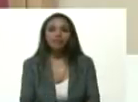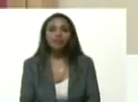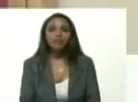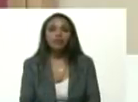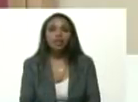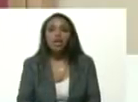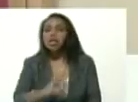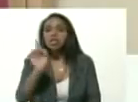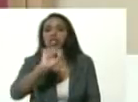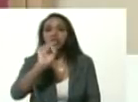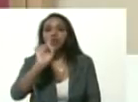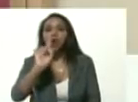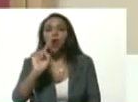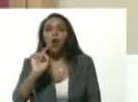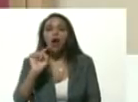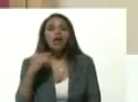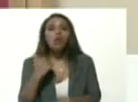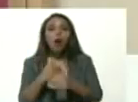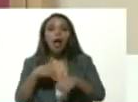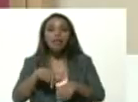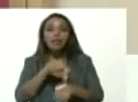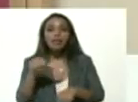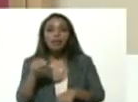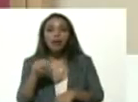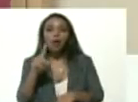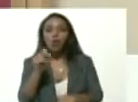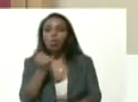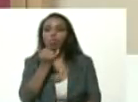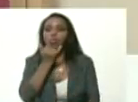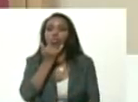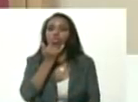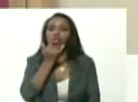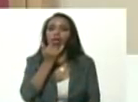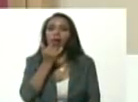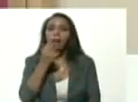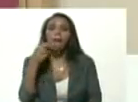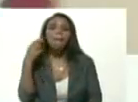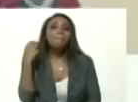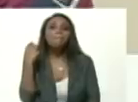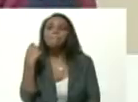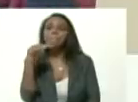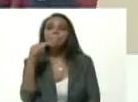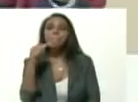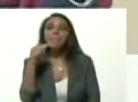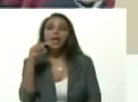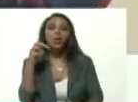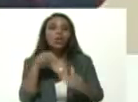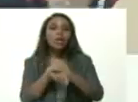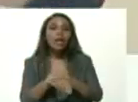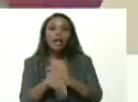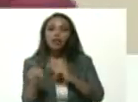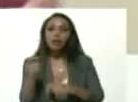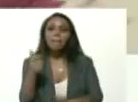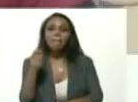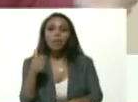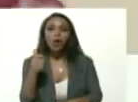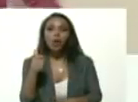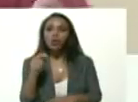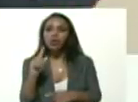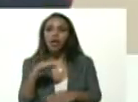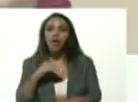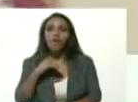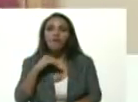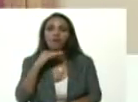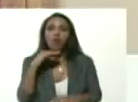es que ustedes van a entonces, como hicieron esta semana, que fue un error, menos trenes. Ah, los trenes entonces poco que funcionaban y han lleno. Por